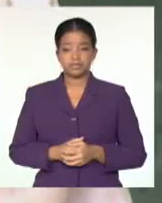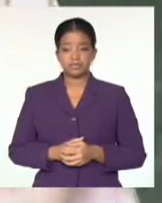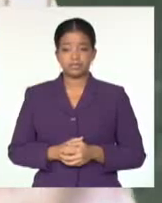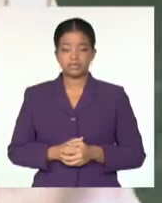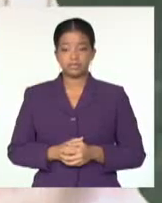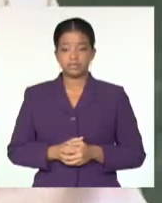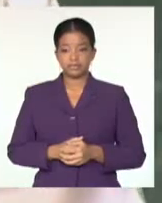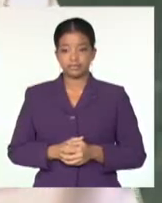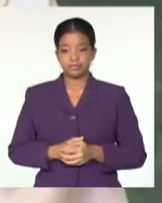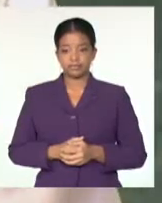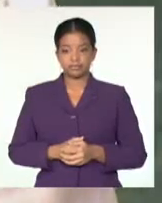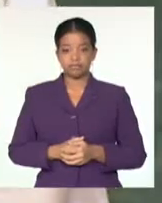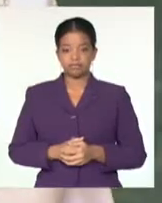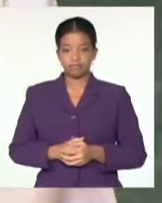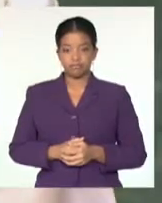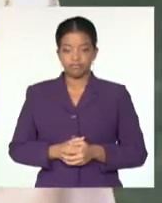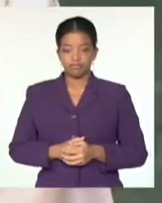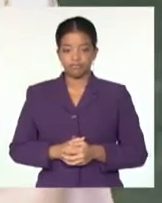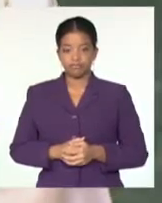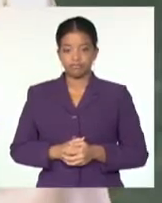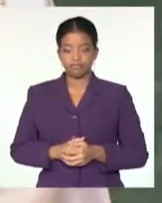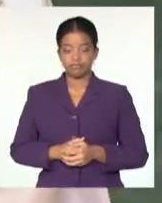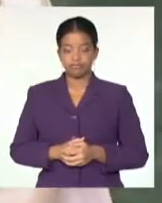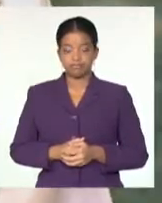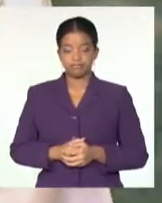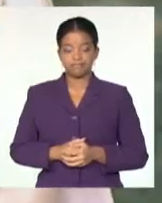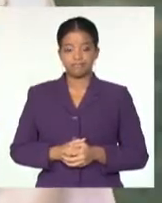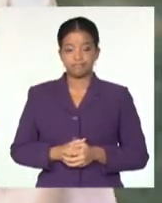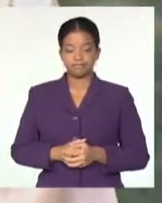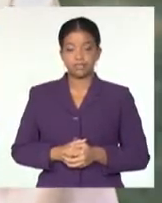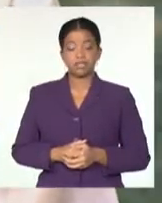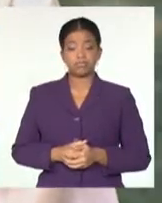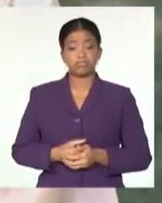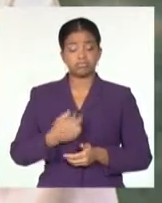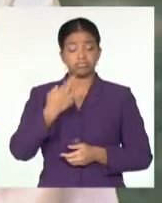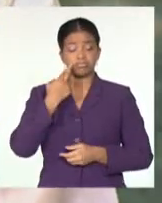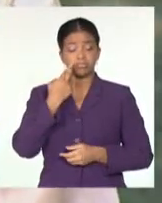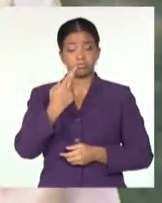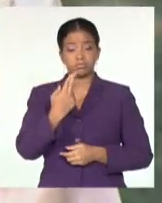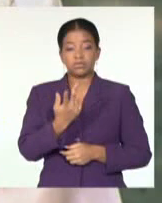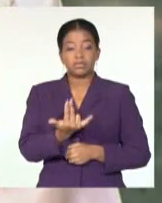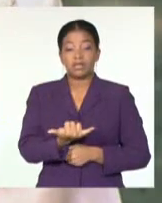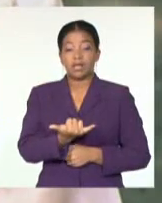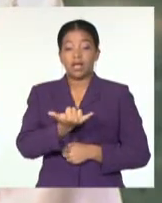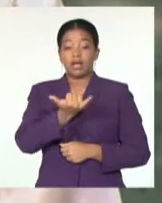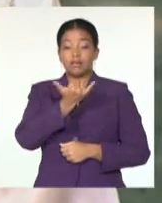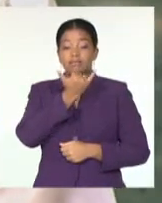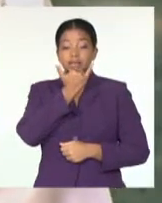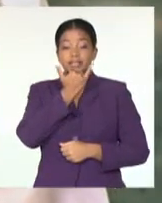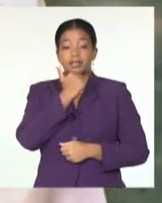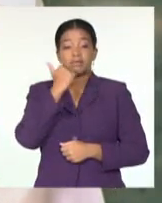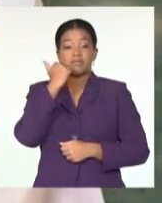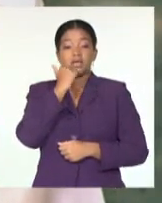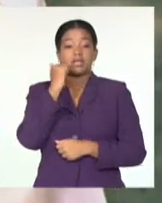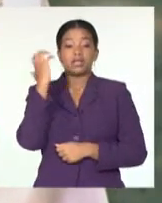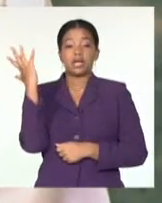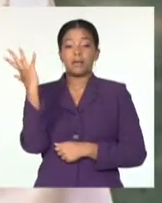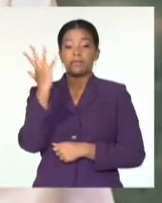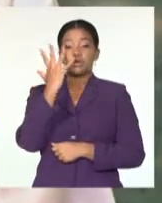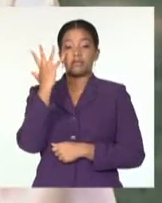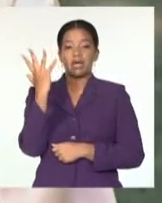Se ha reconocido que los que asumen el precio más alto del cambio climático no han